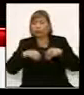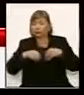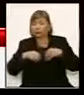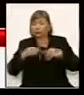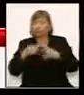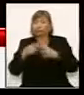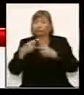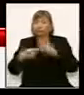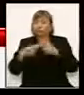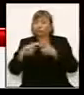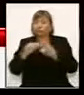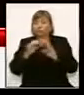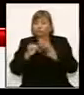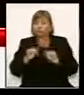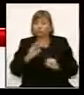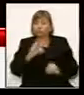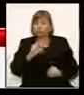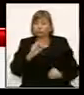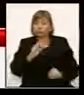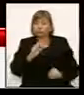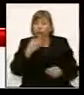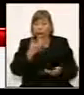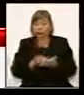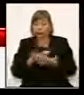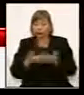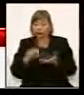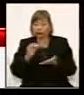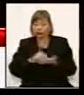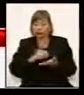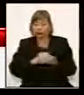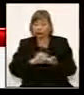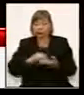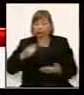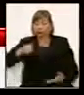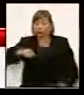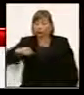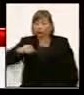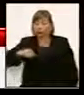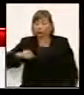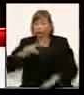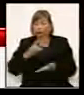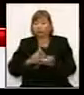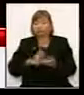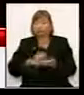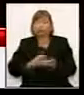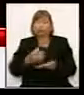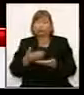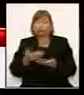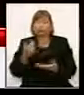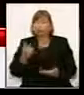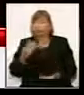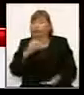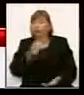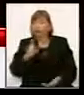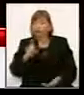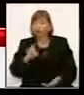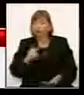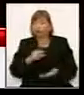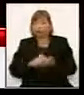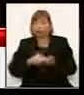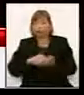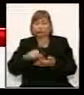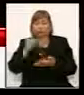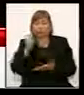el marco del proyecto y del convenio que había suscrito con la Municipalidad de Lima Metropolitana antes de la firma del contrato